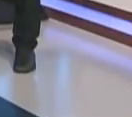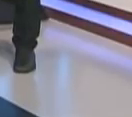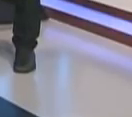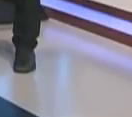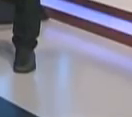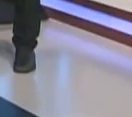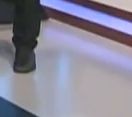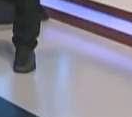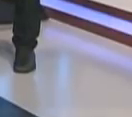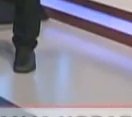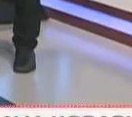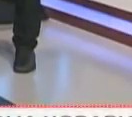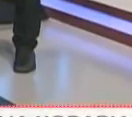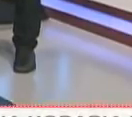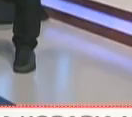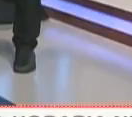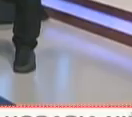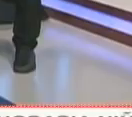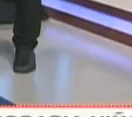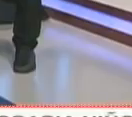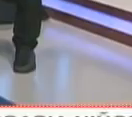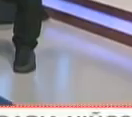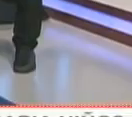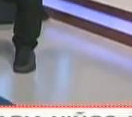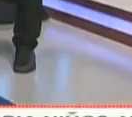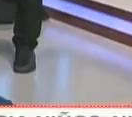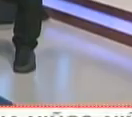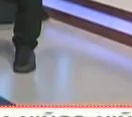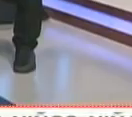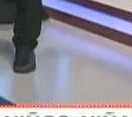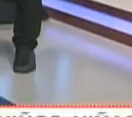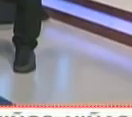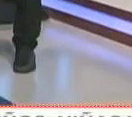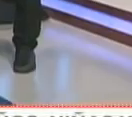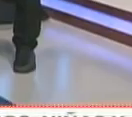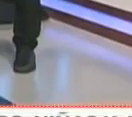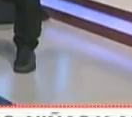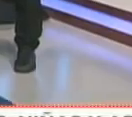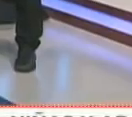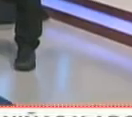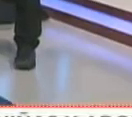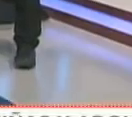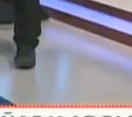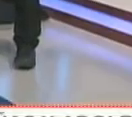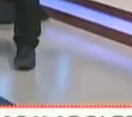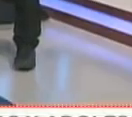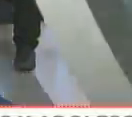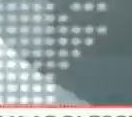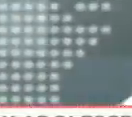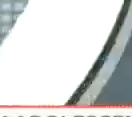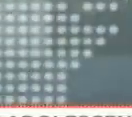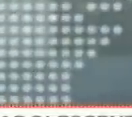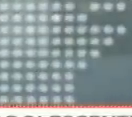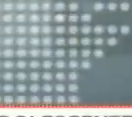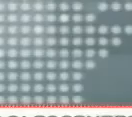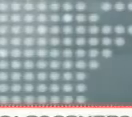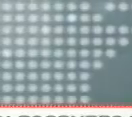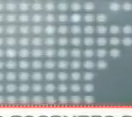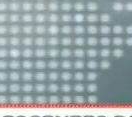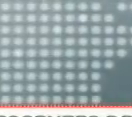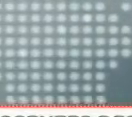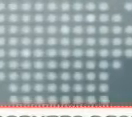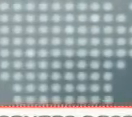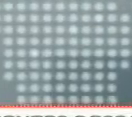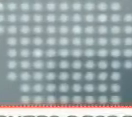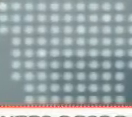interés para todo el país. Vicepresidenta, feliz domingo, feliz día. Adelante, cuéntenos. Muy buenas tardes, Larry,